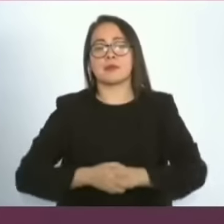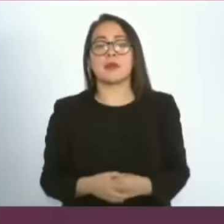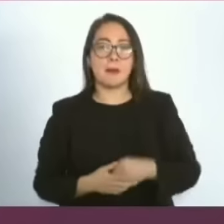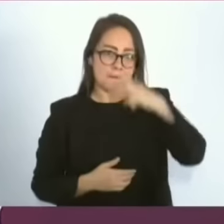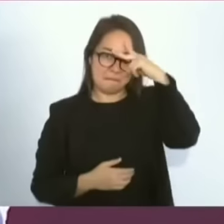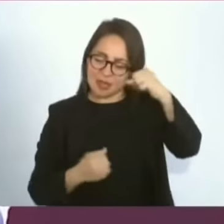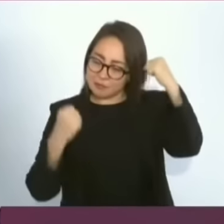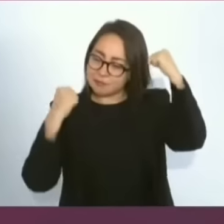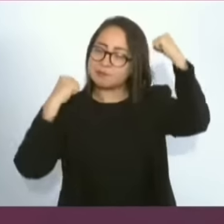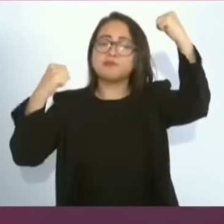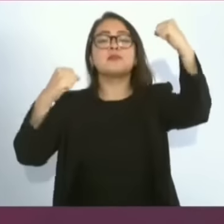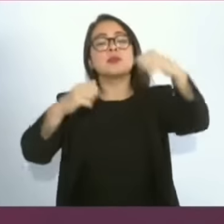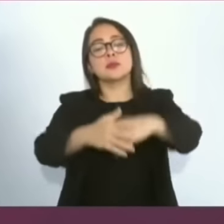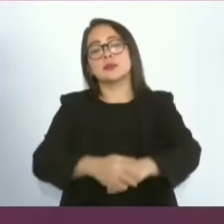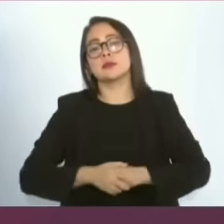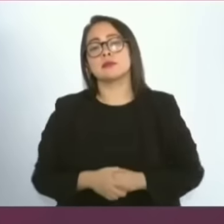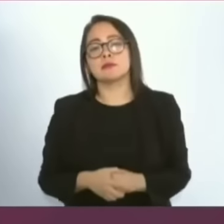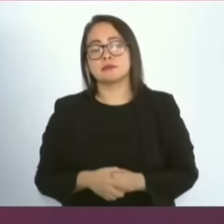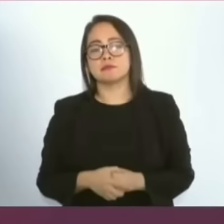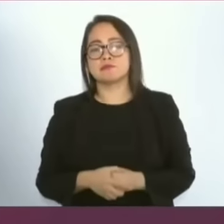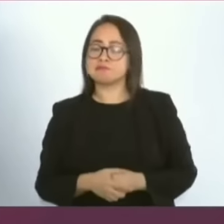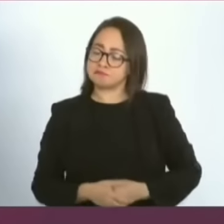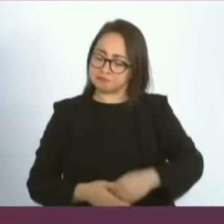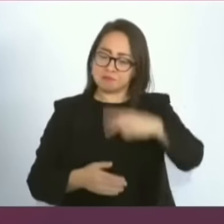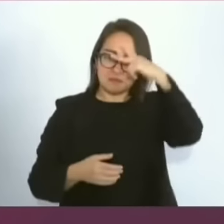México! ¡Viva México!